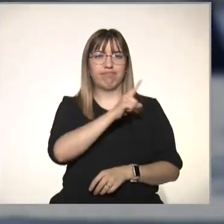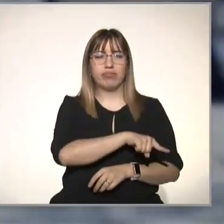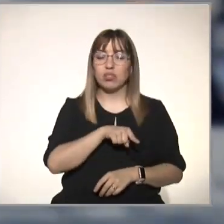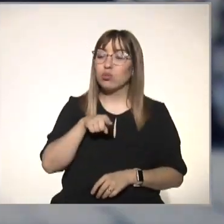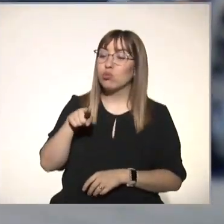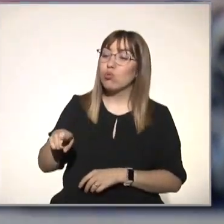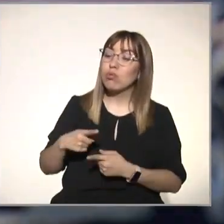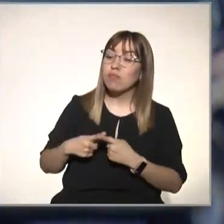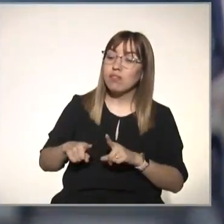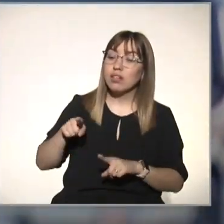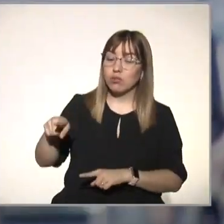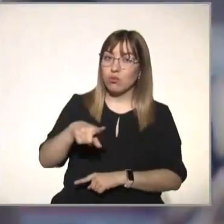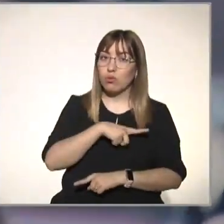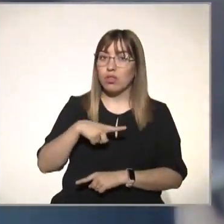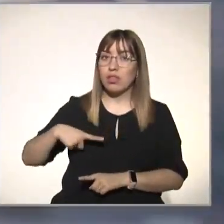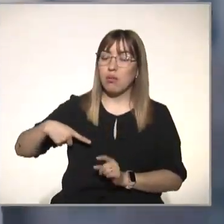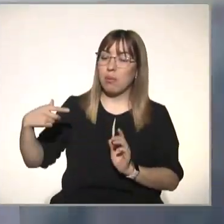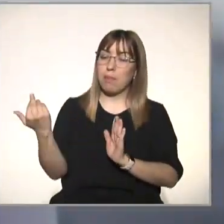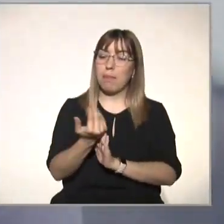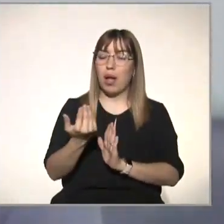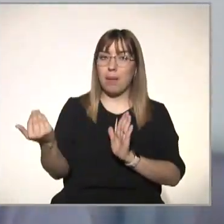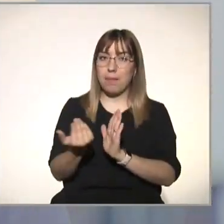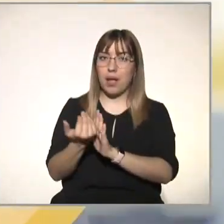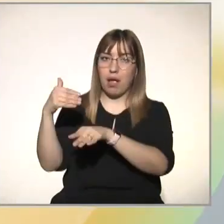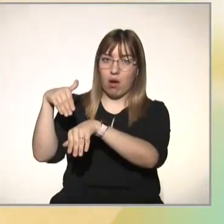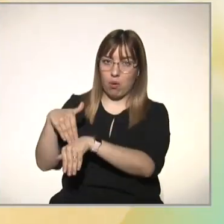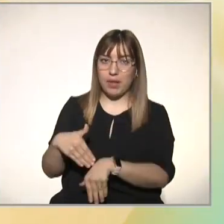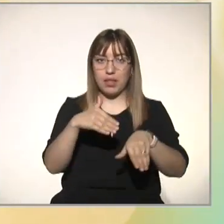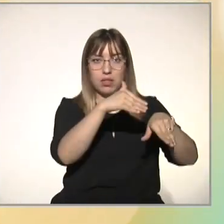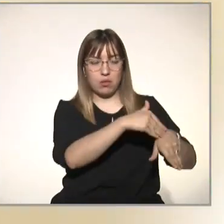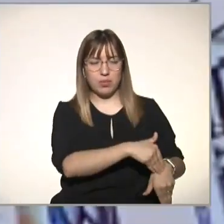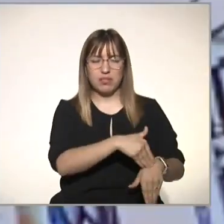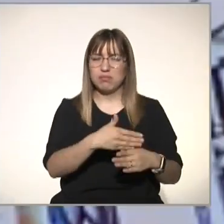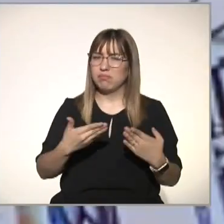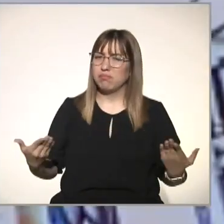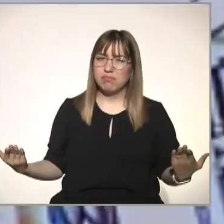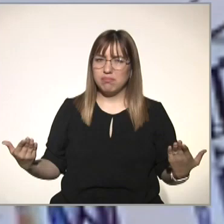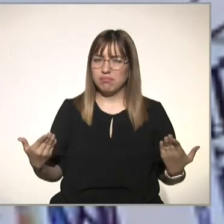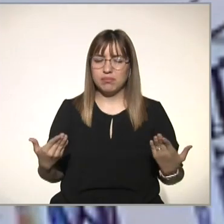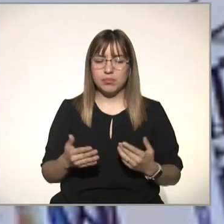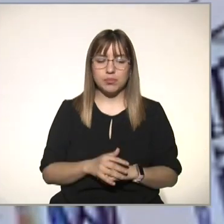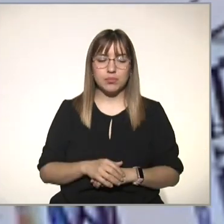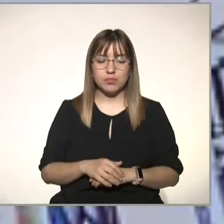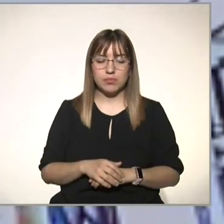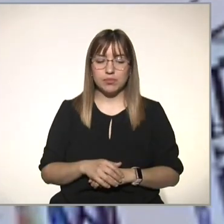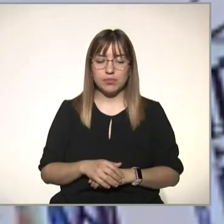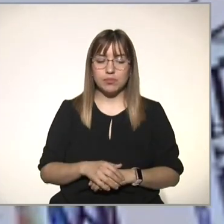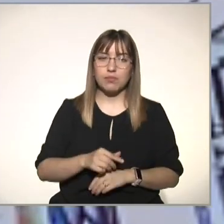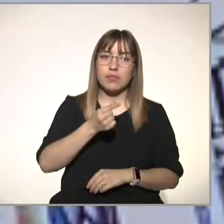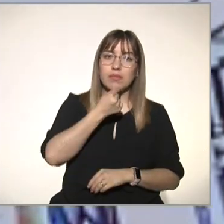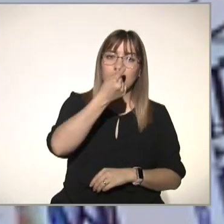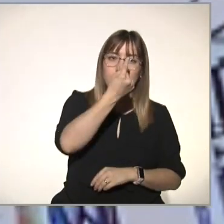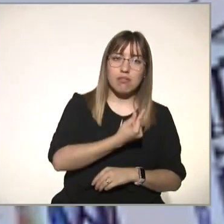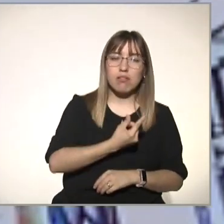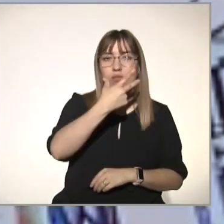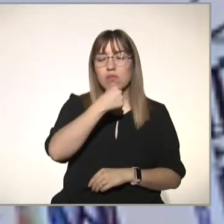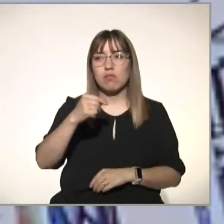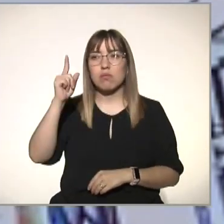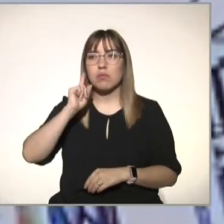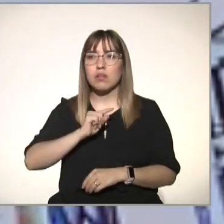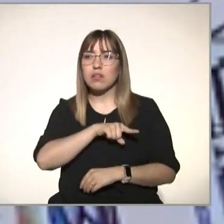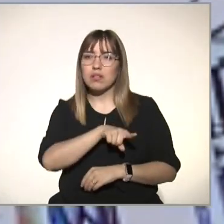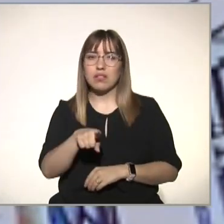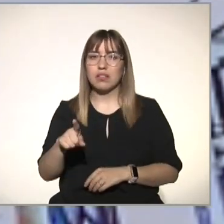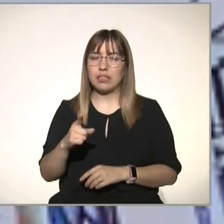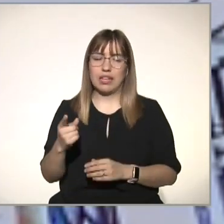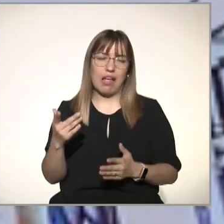eso y poder aceptar que nuestros niños, que nuestros hijos, que nuestros hijas no encajan